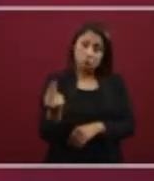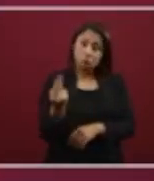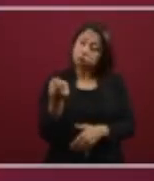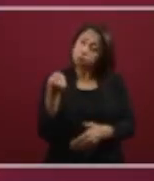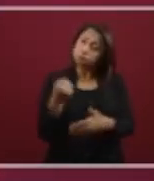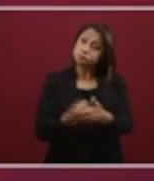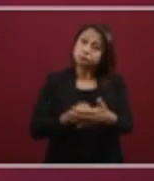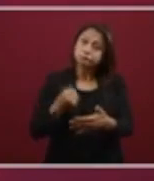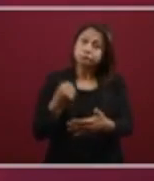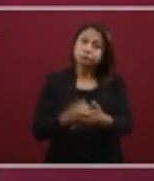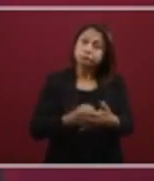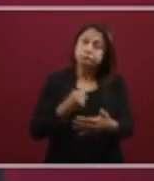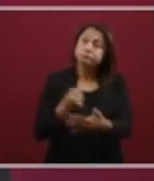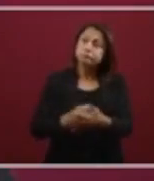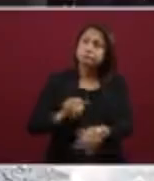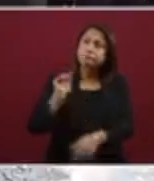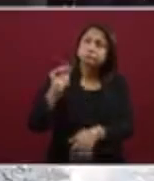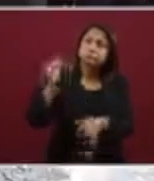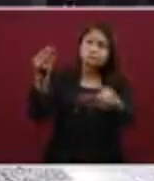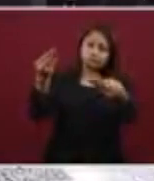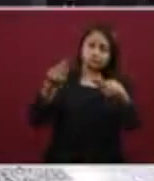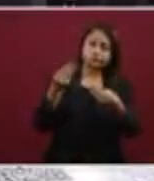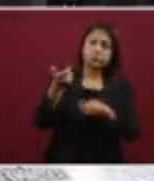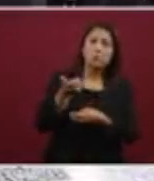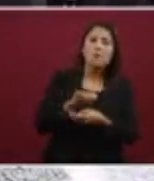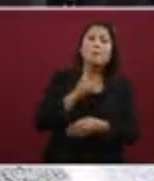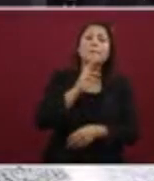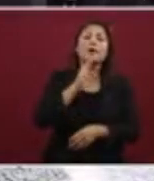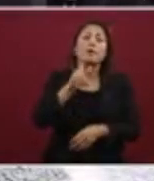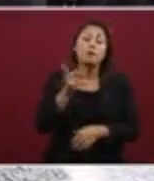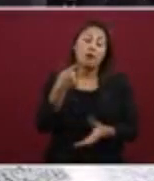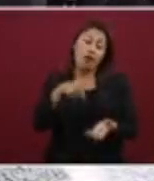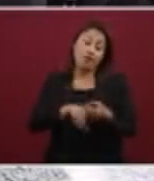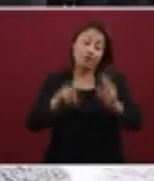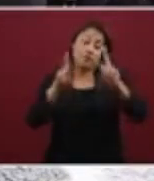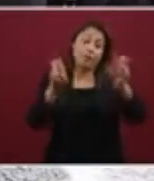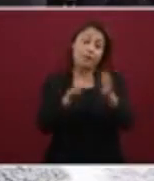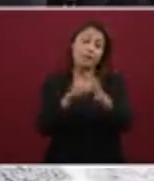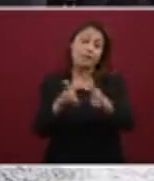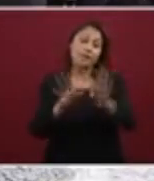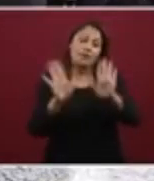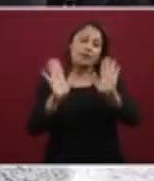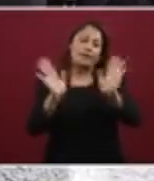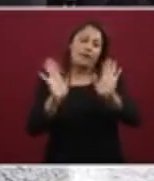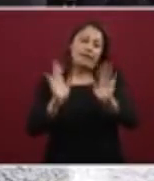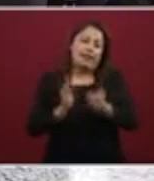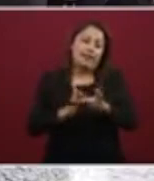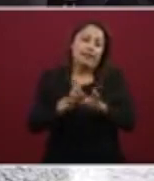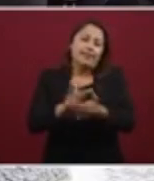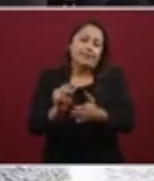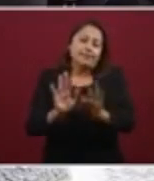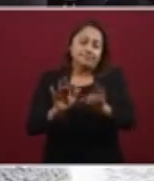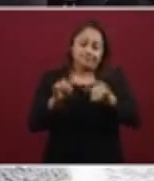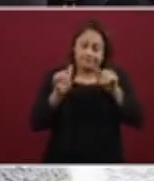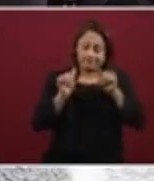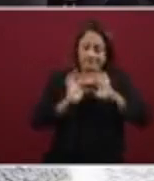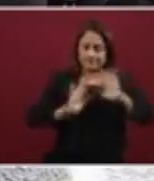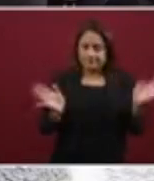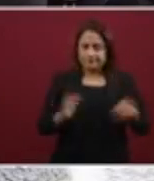para mejores condiciones salariales en el periodismo. Pero bueno, ya no me meto en eso.